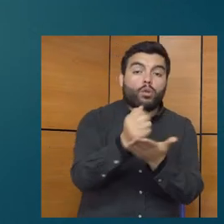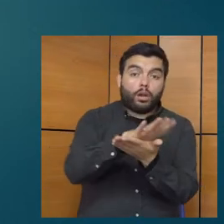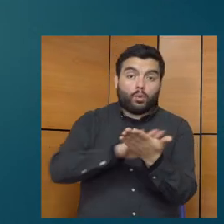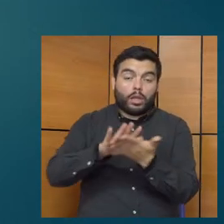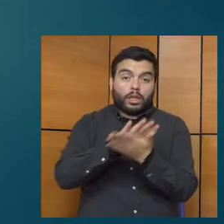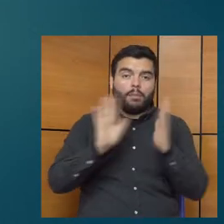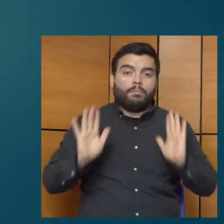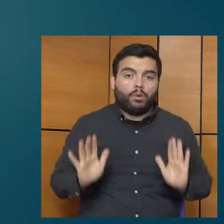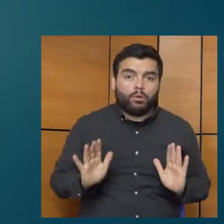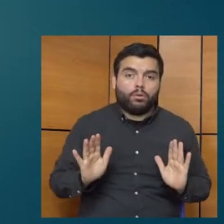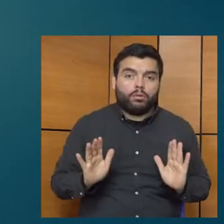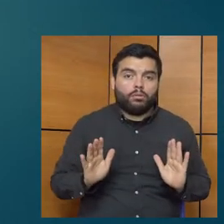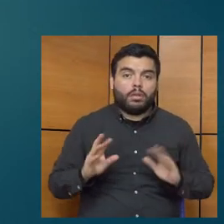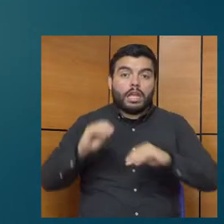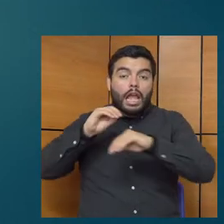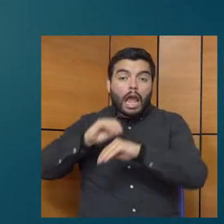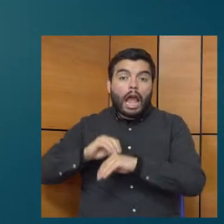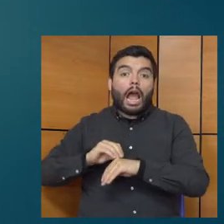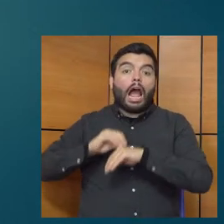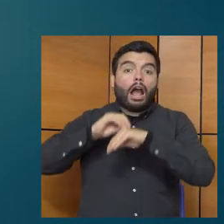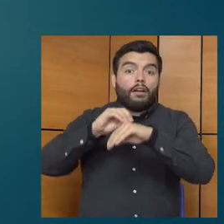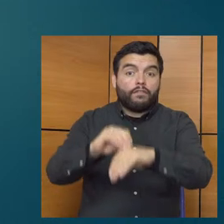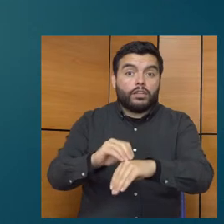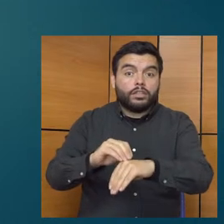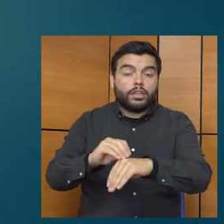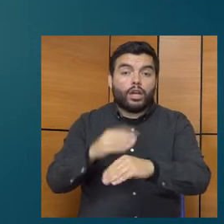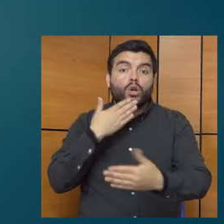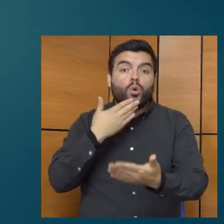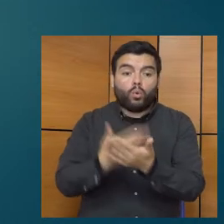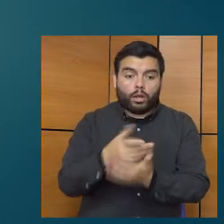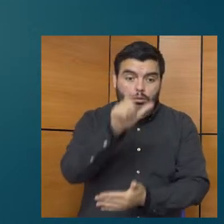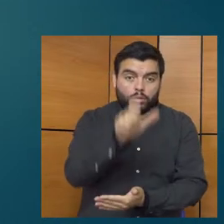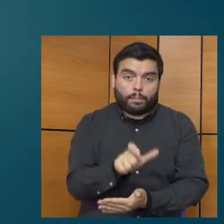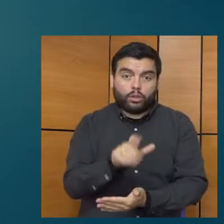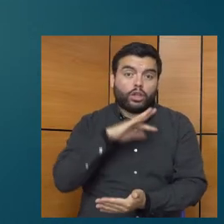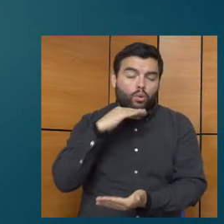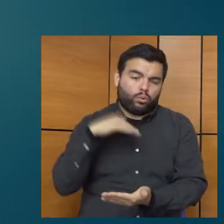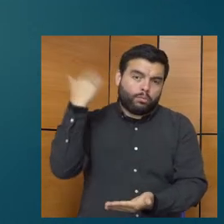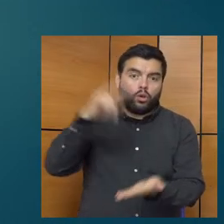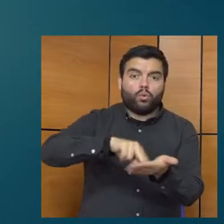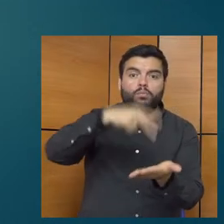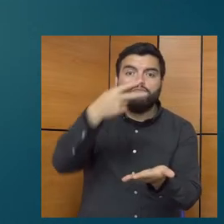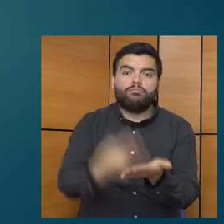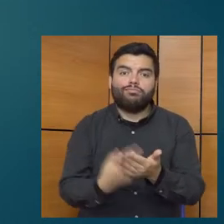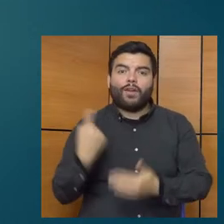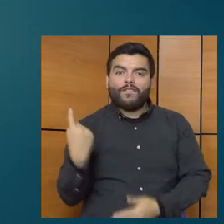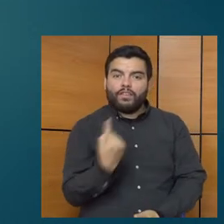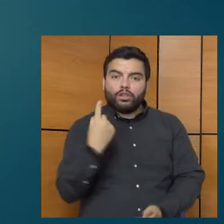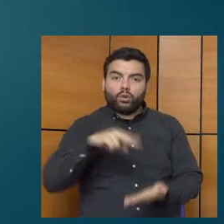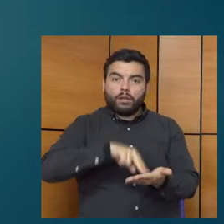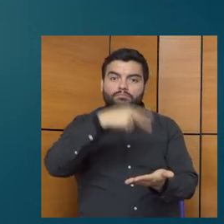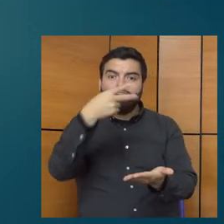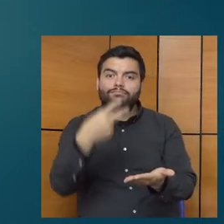ejemplos. Avisar en tiempo real cuando una persona mayor se cae. Uno de los principales problemas de las personas mayores que viven solas es que una